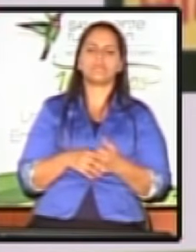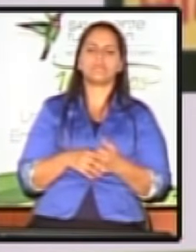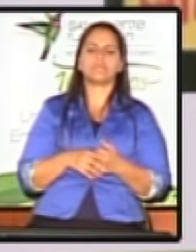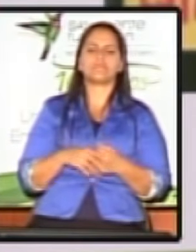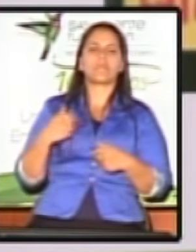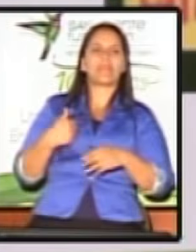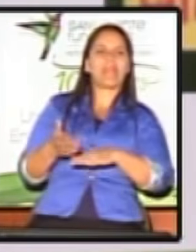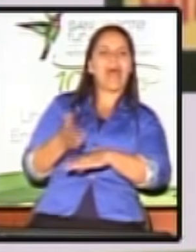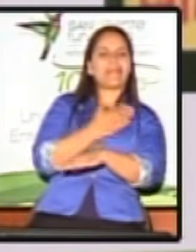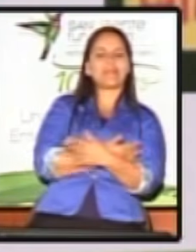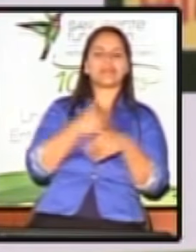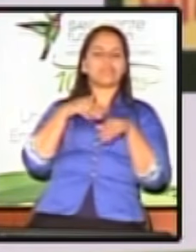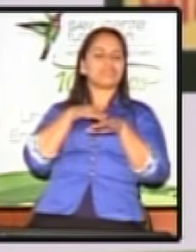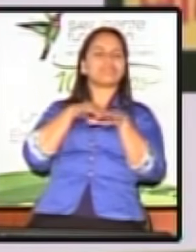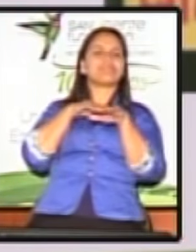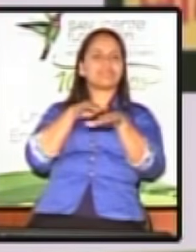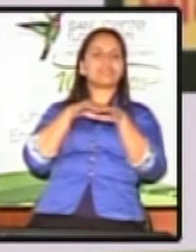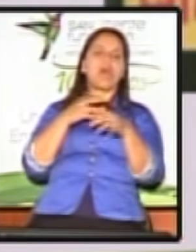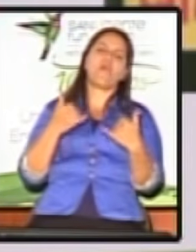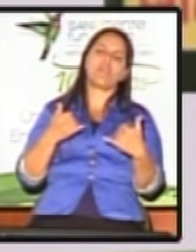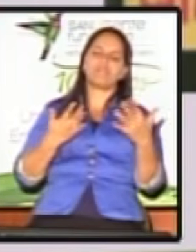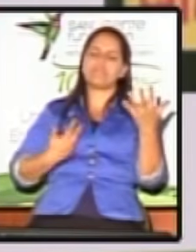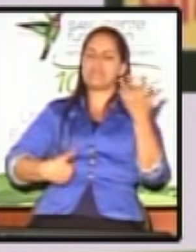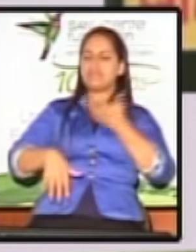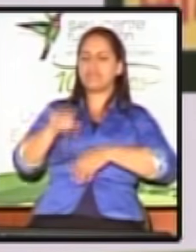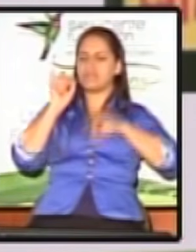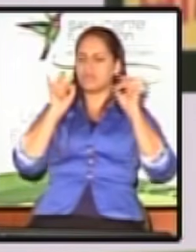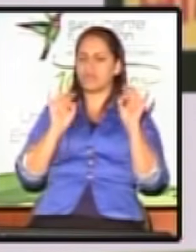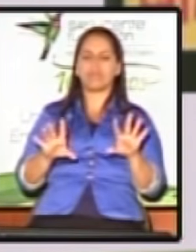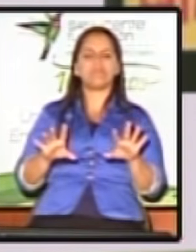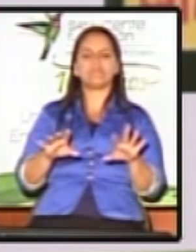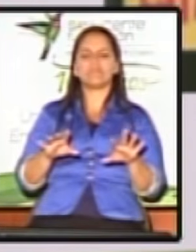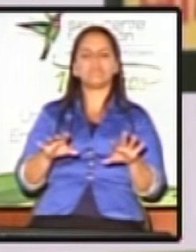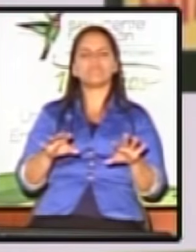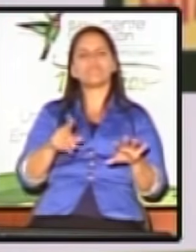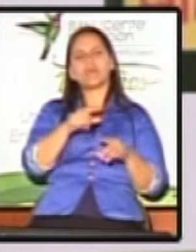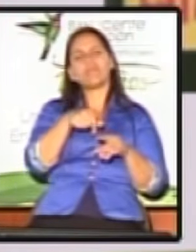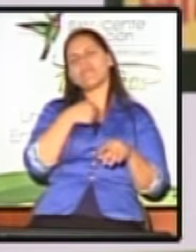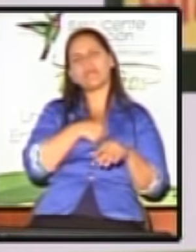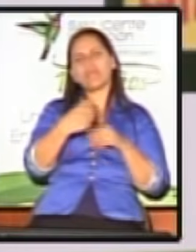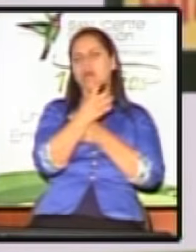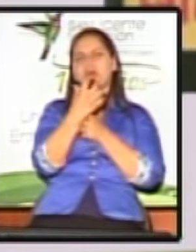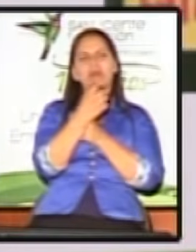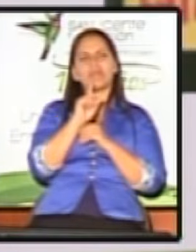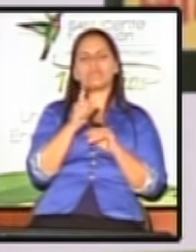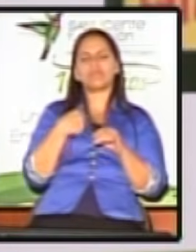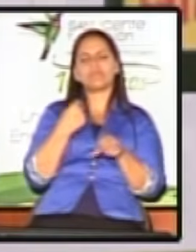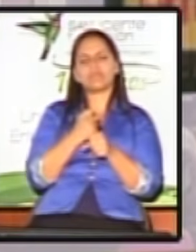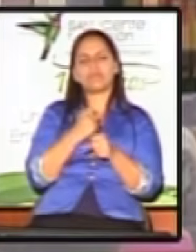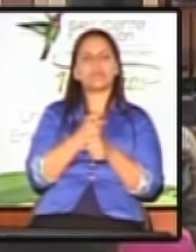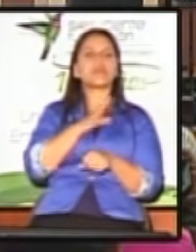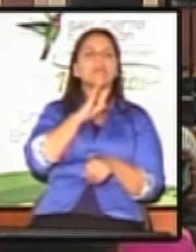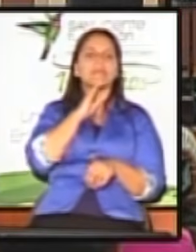antes era un sastre, ahora soy un desastre. No molesten, estamos trabajando. Eso decía